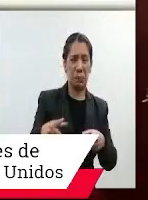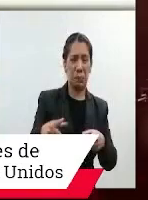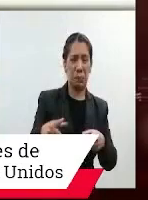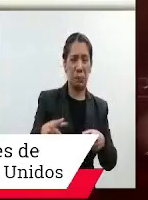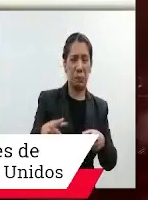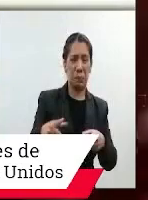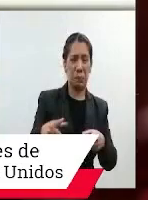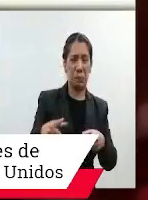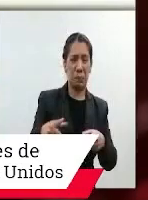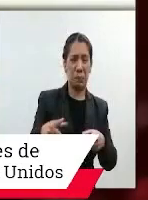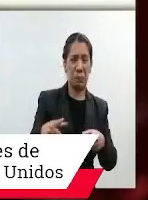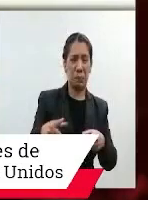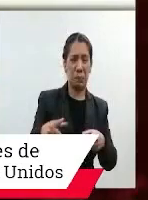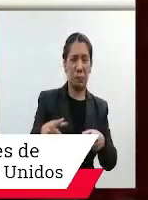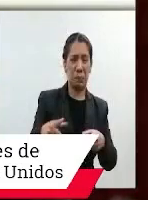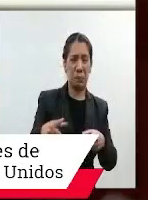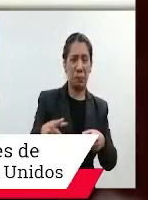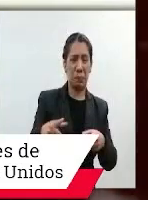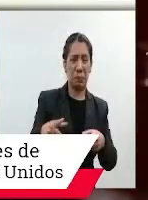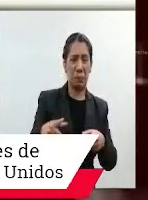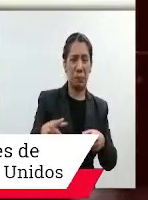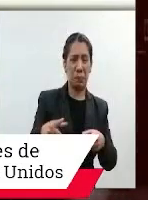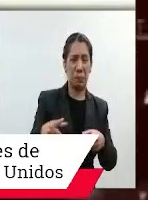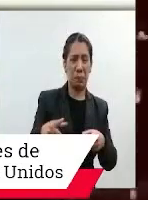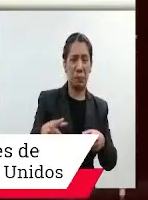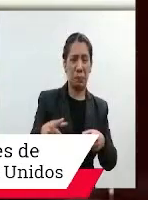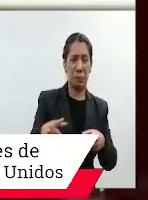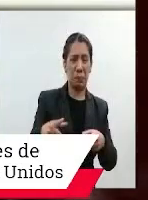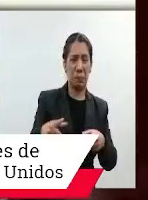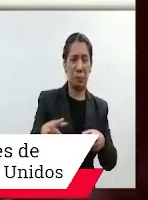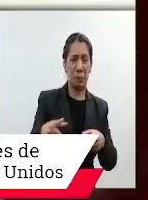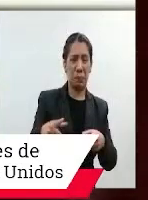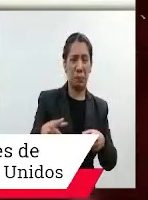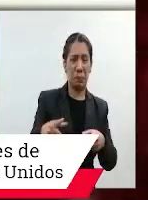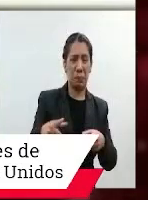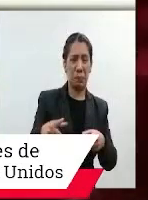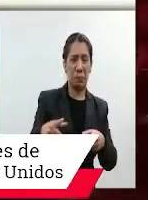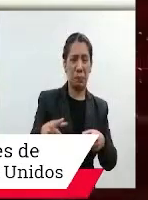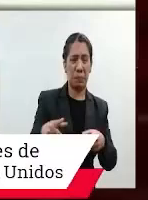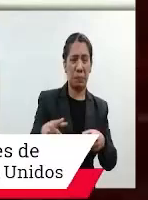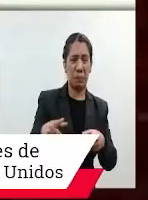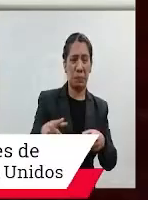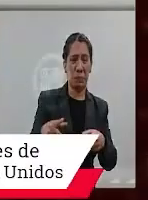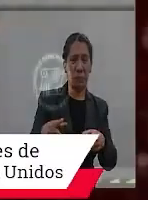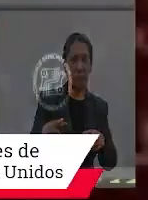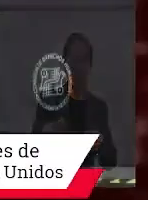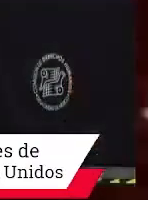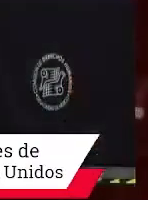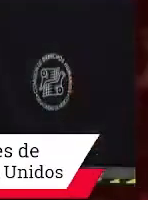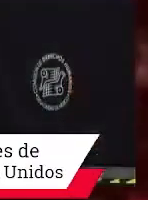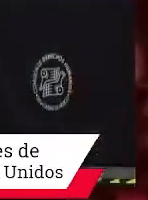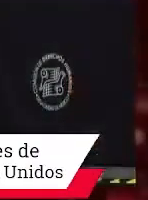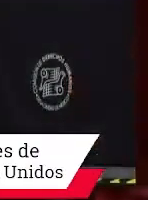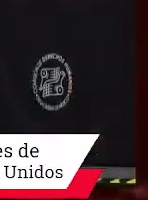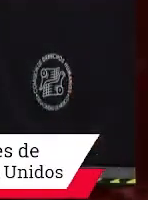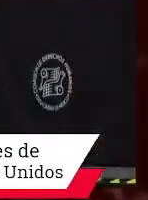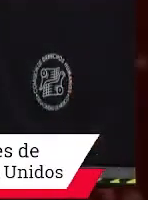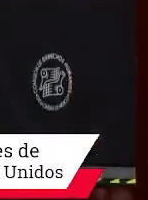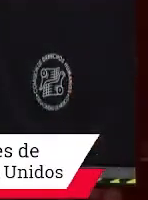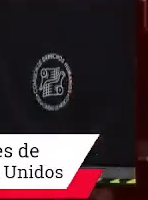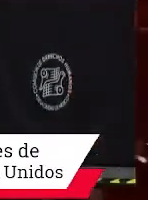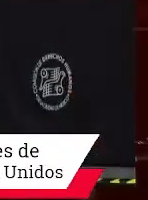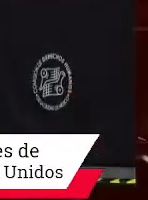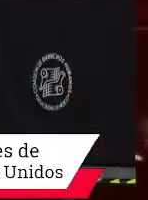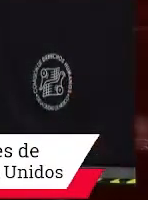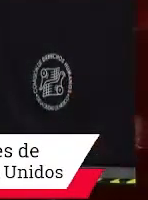Estos elementos militares pues estaban apostados en Guerrero en aquella época cuando sucedió